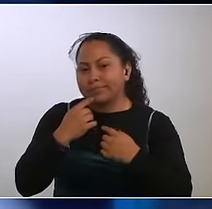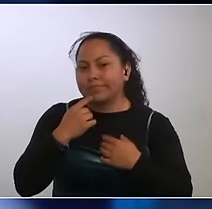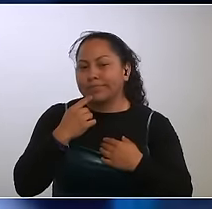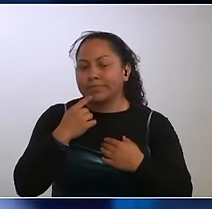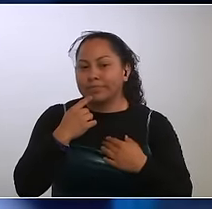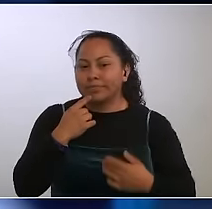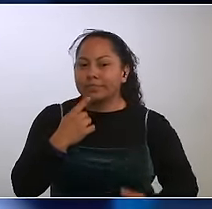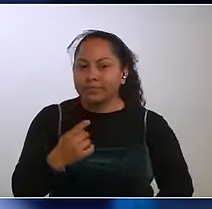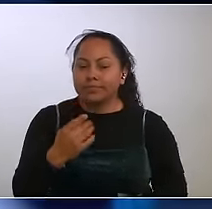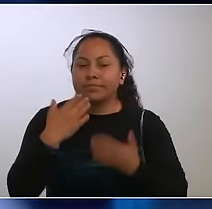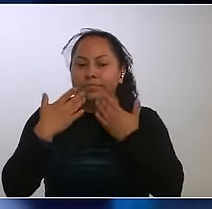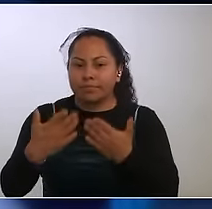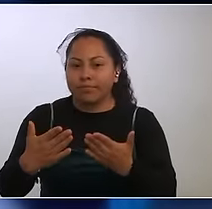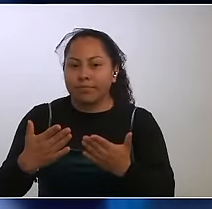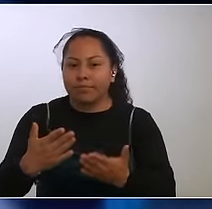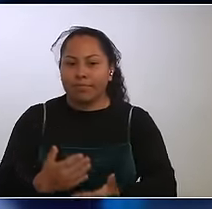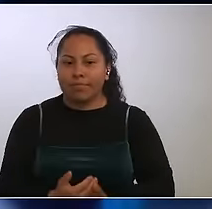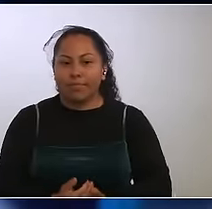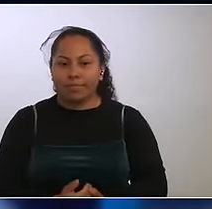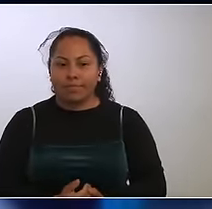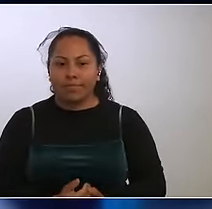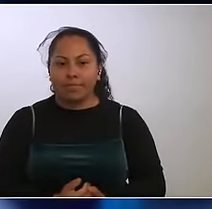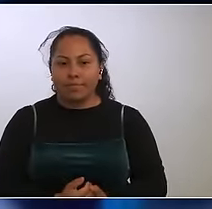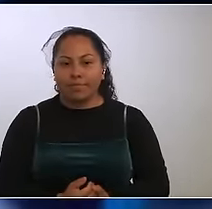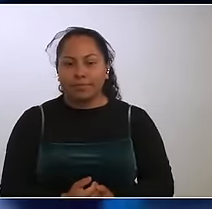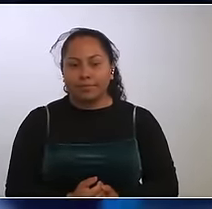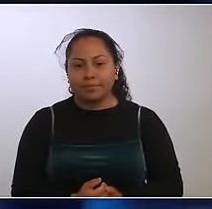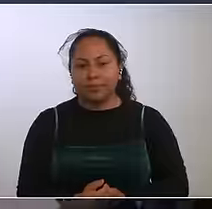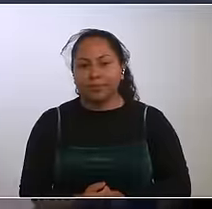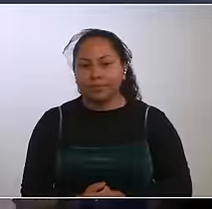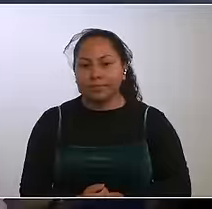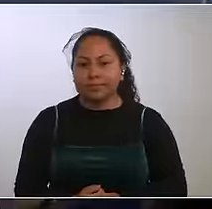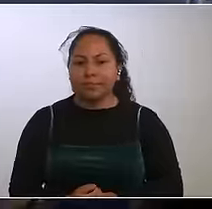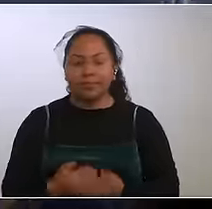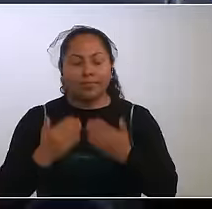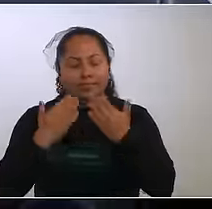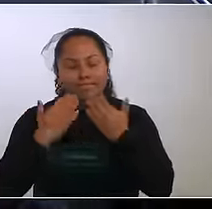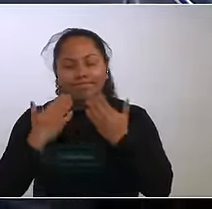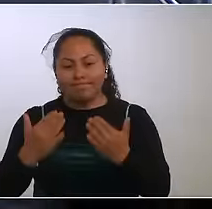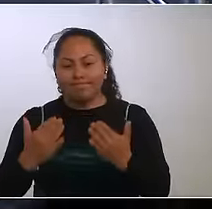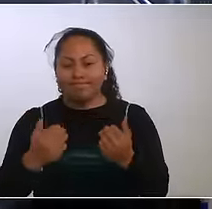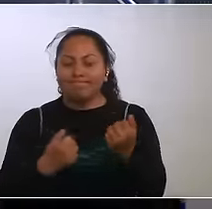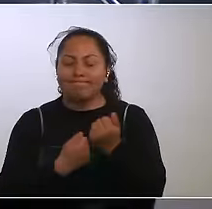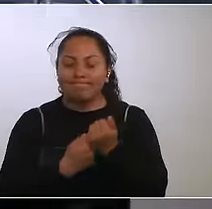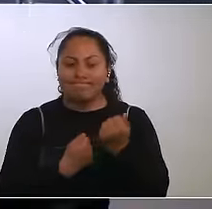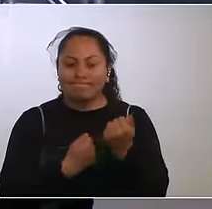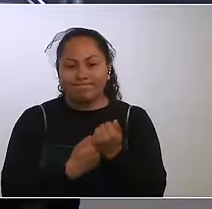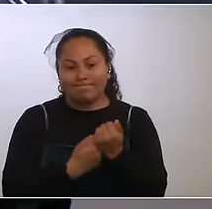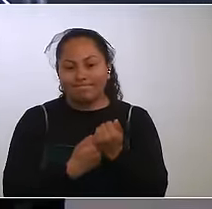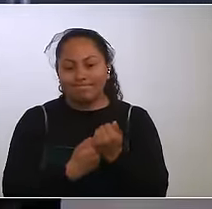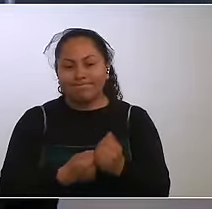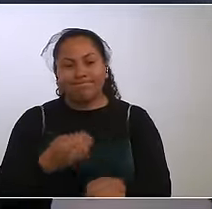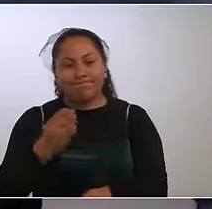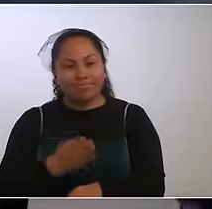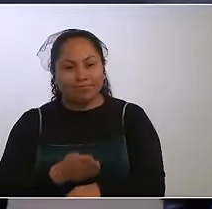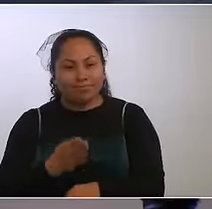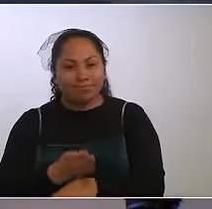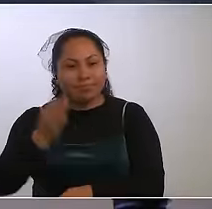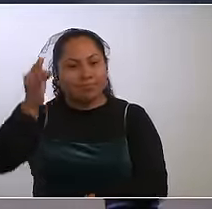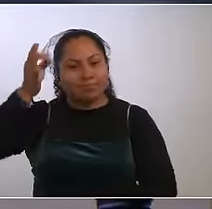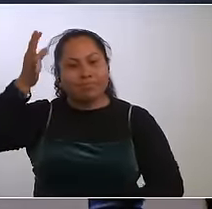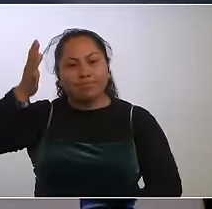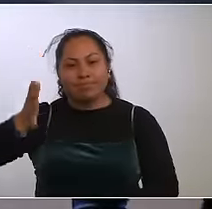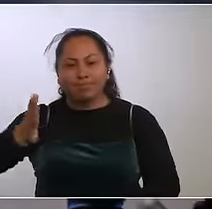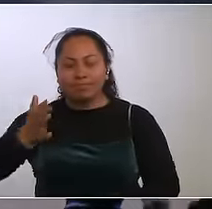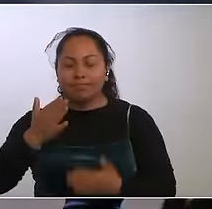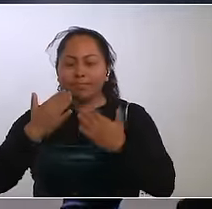paz, queremos darles todas las gracias a todos los pastores. Hemos sentido su apoyo. A todos los obispos, hemos sentido